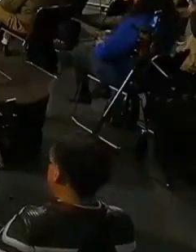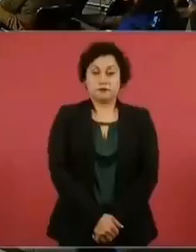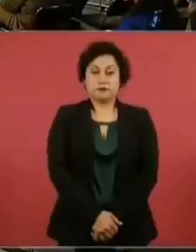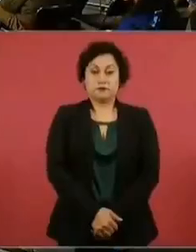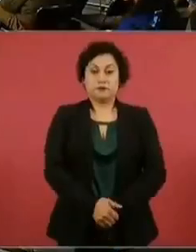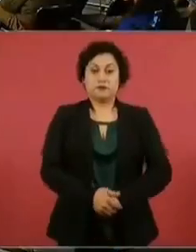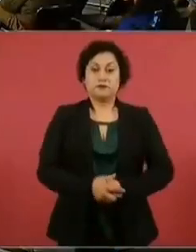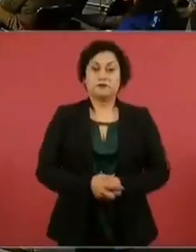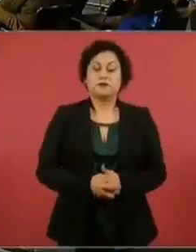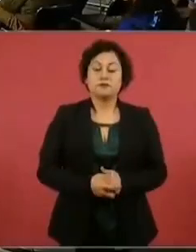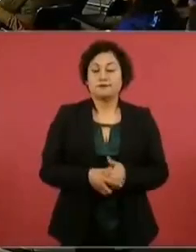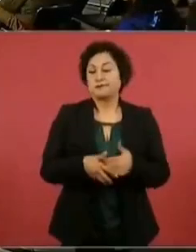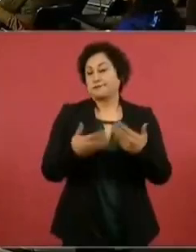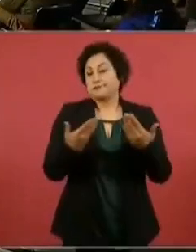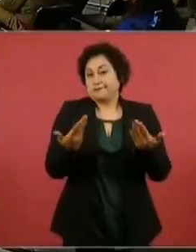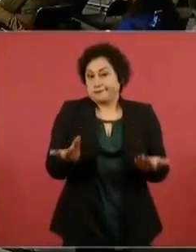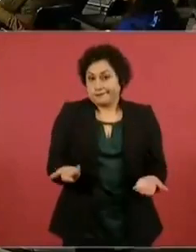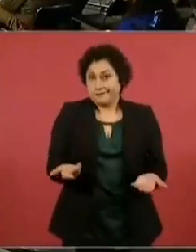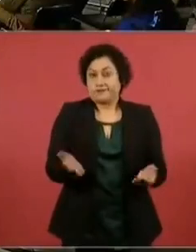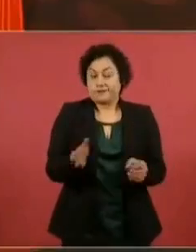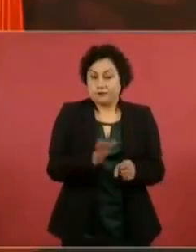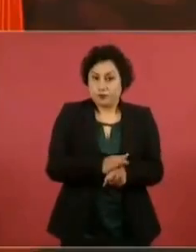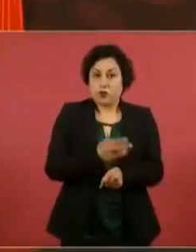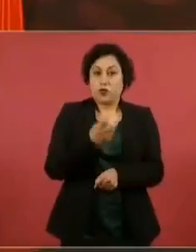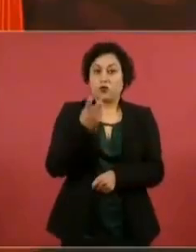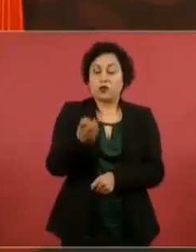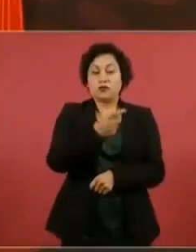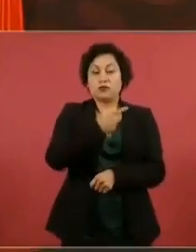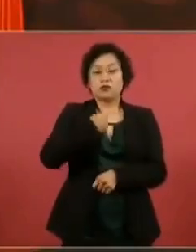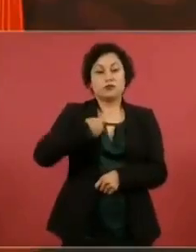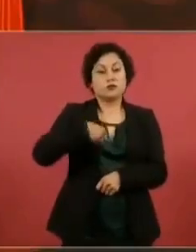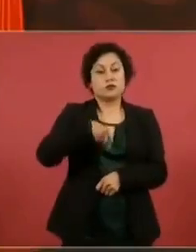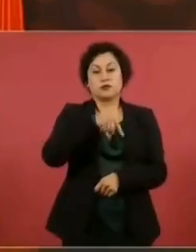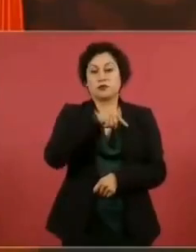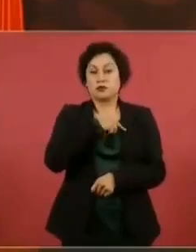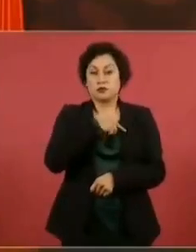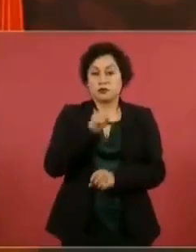Entonces no queremos que esto